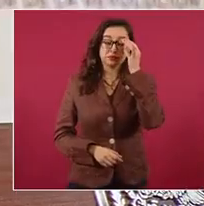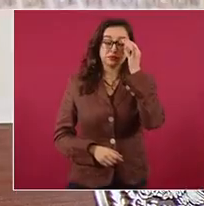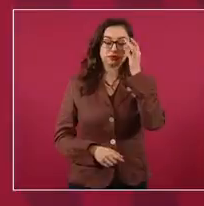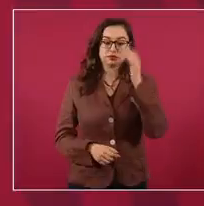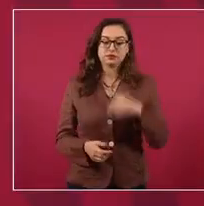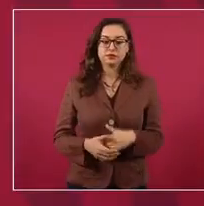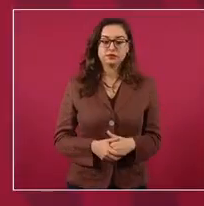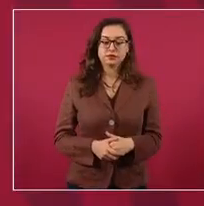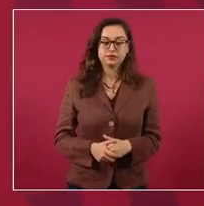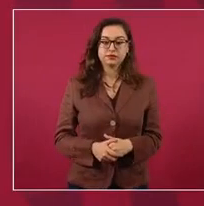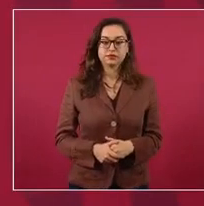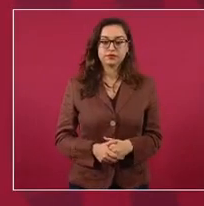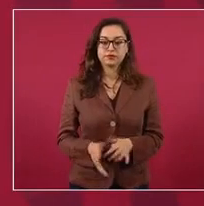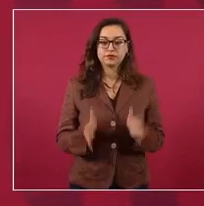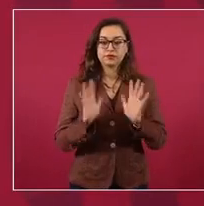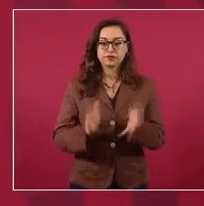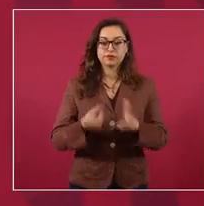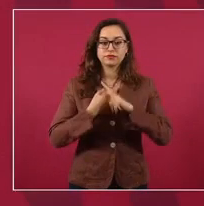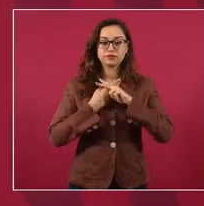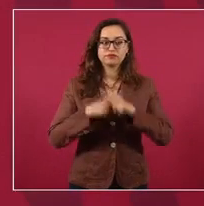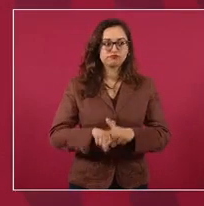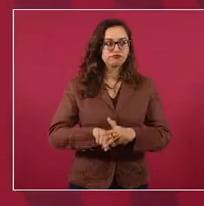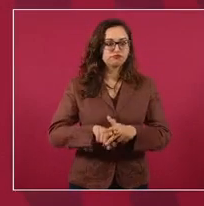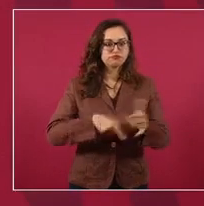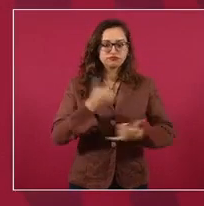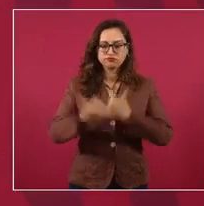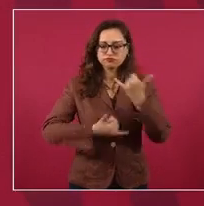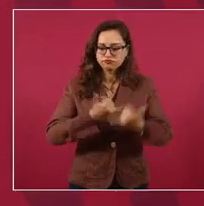Y ya empieza, pues